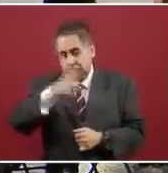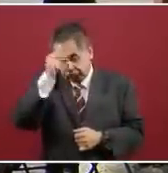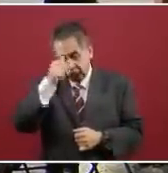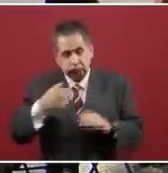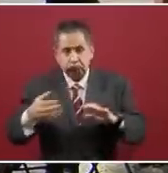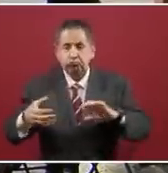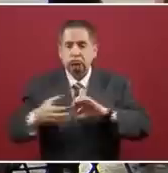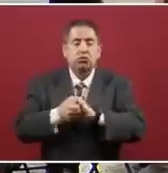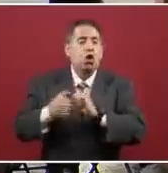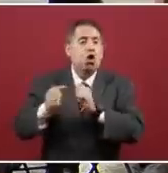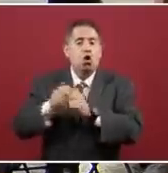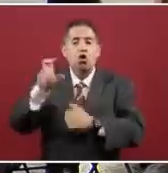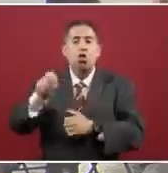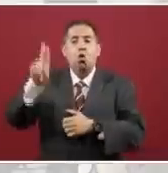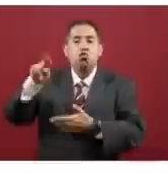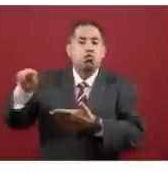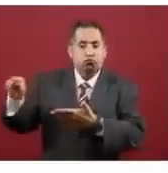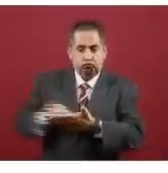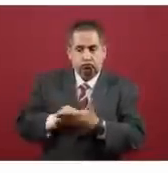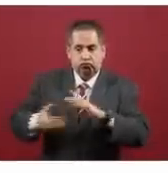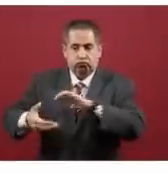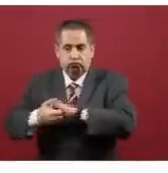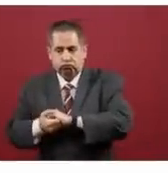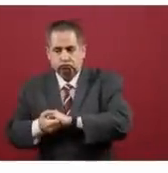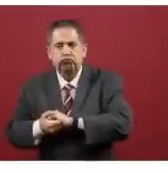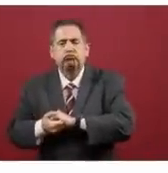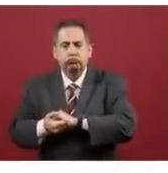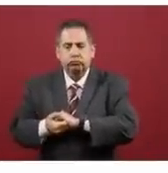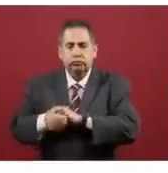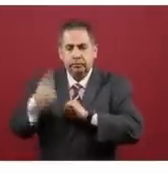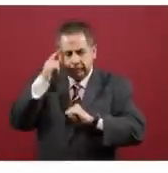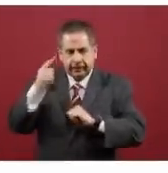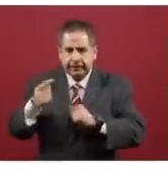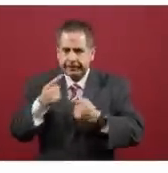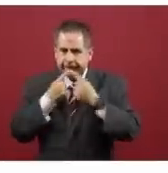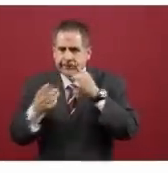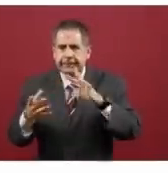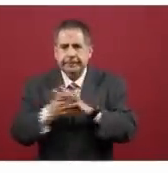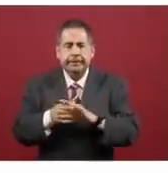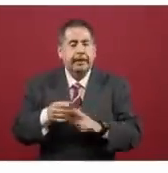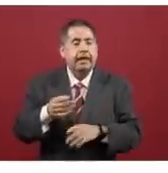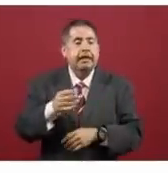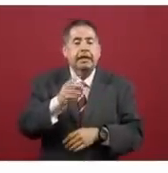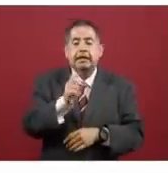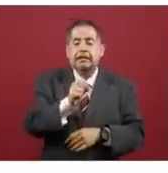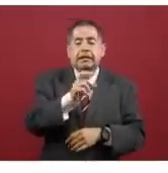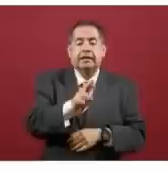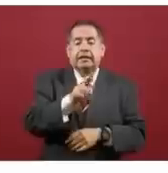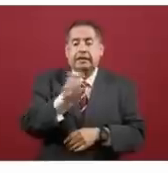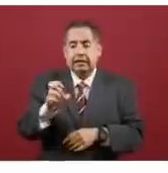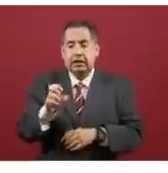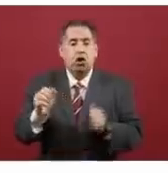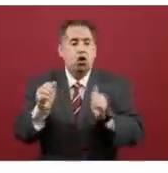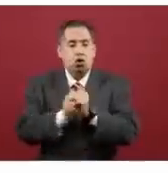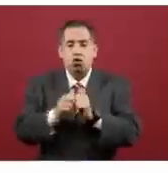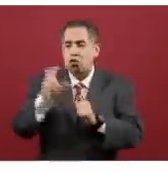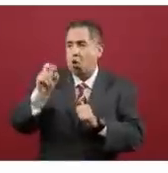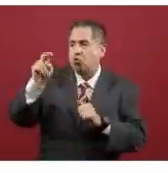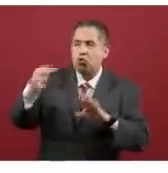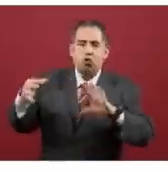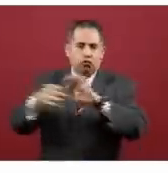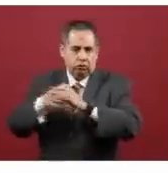colaboración con las Naciones Unidas bajo el marco también de colaboración que firmó la Secretaría de Relaciones Exteriores con dicho